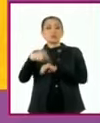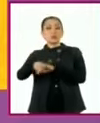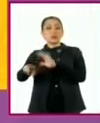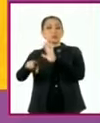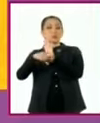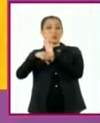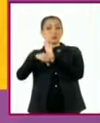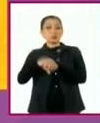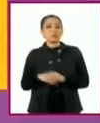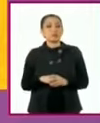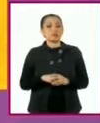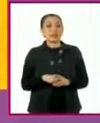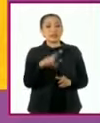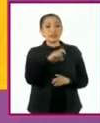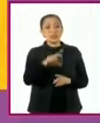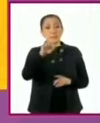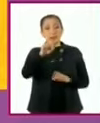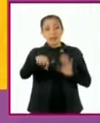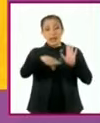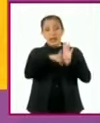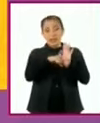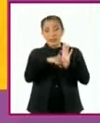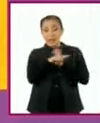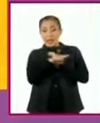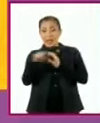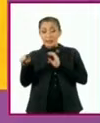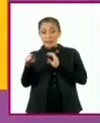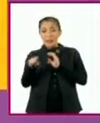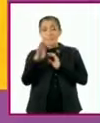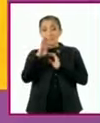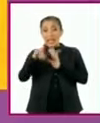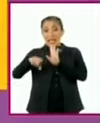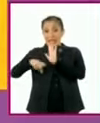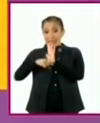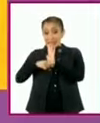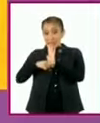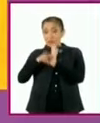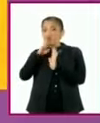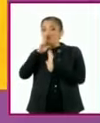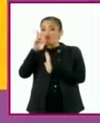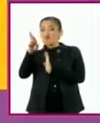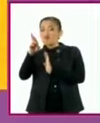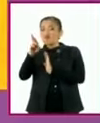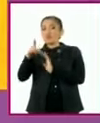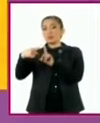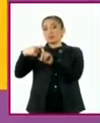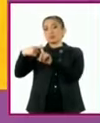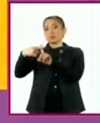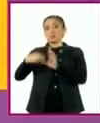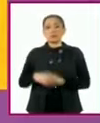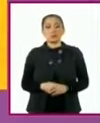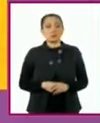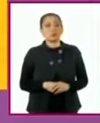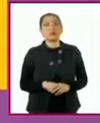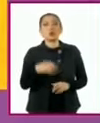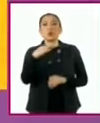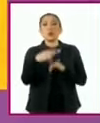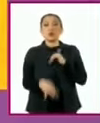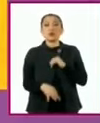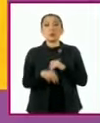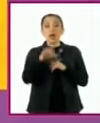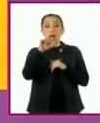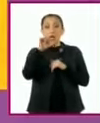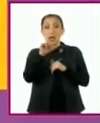negativo. 120 negativo entre B negativo es igual a positivo. Y